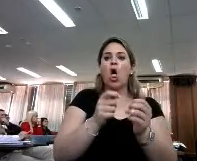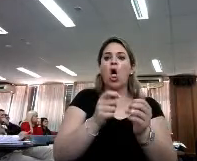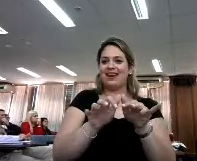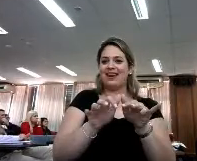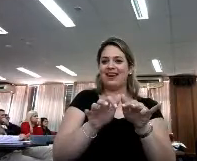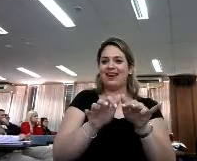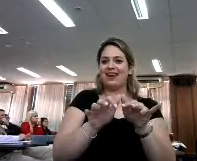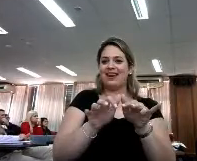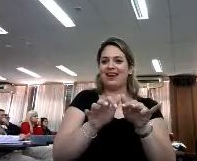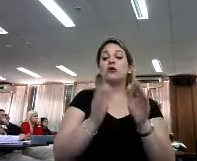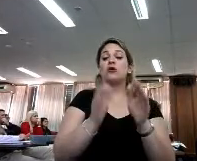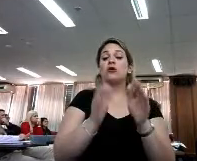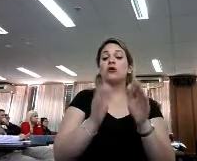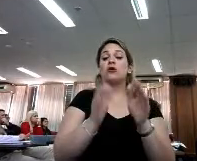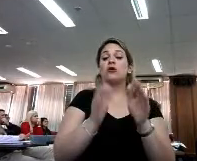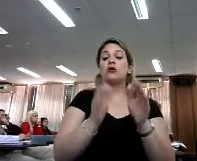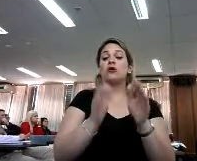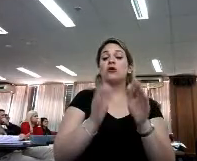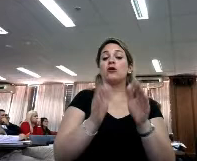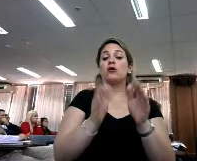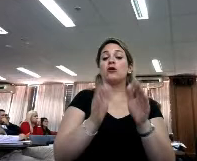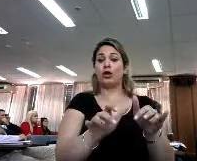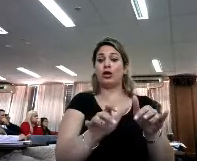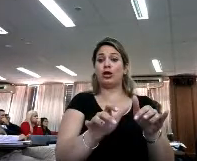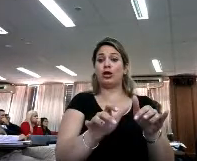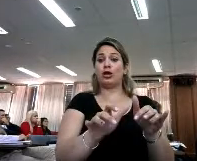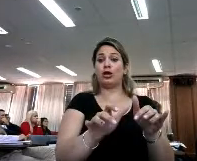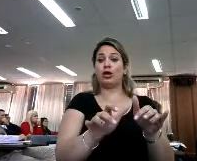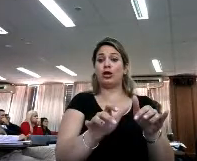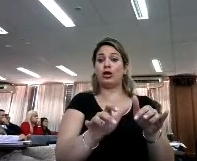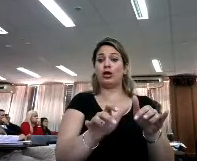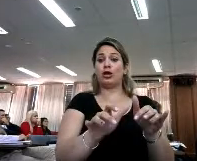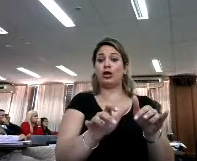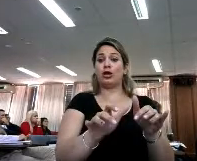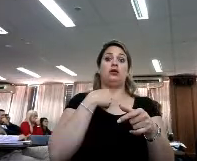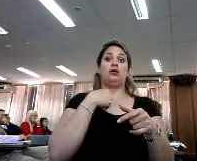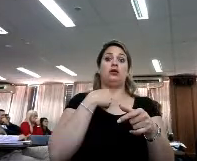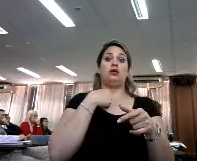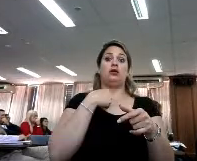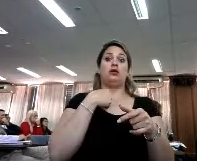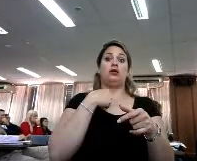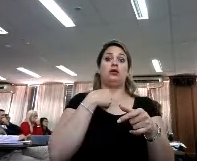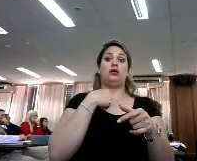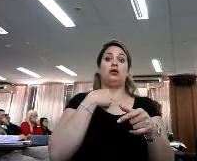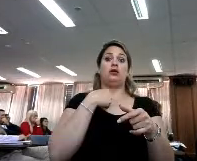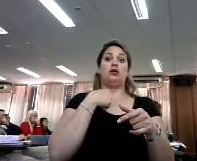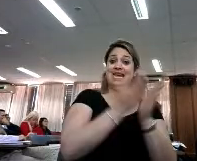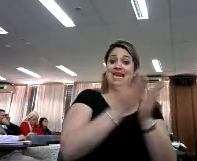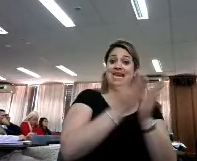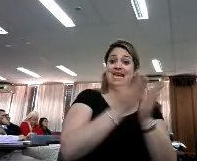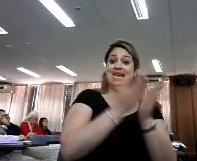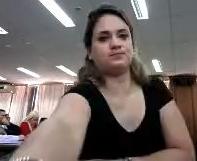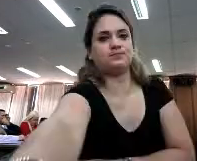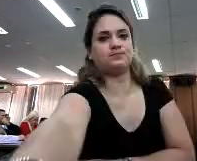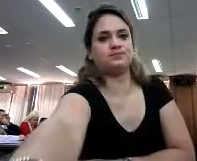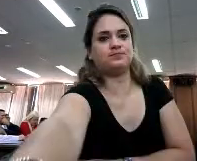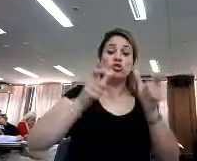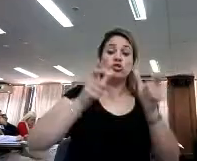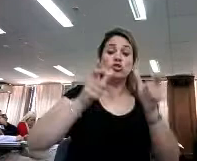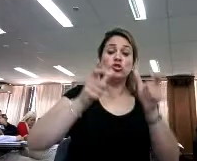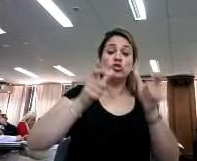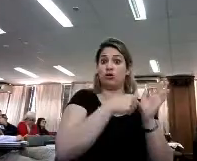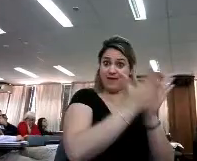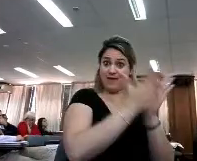decir, como en el libro analógico teníamos la posibilidad de controlarlo a través de un ISBN,